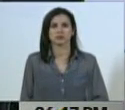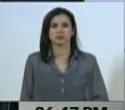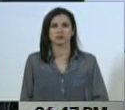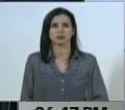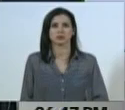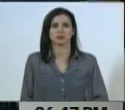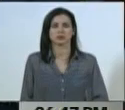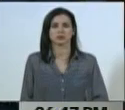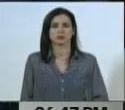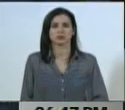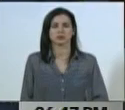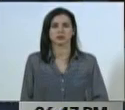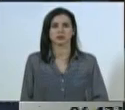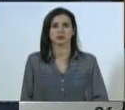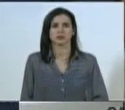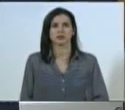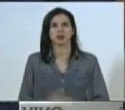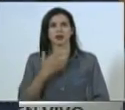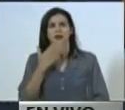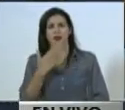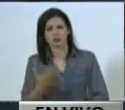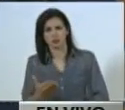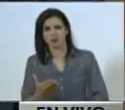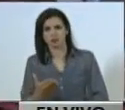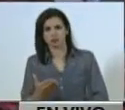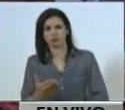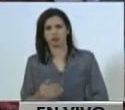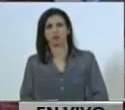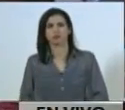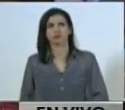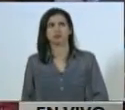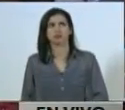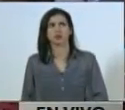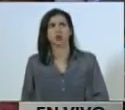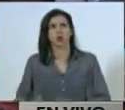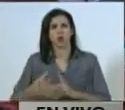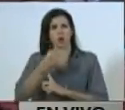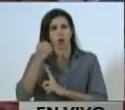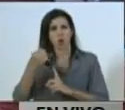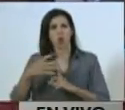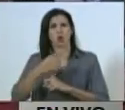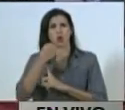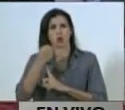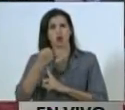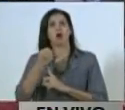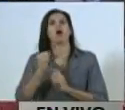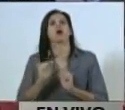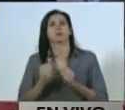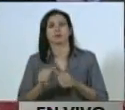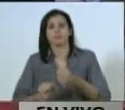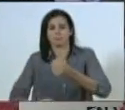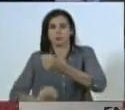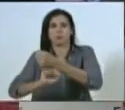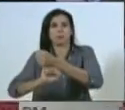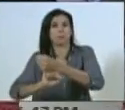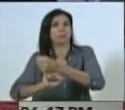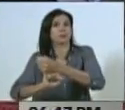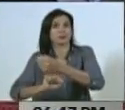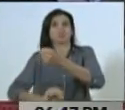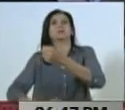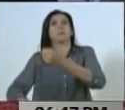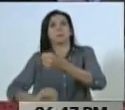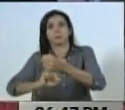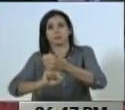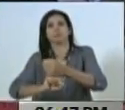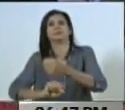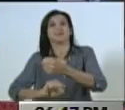Monitoring Committee. Y gracias a estos logros se sentó la piedra angular que actualmente